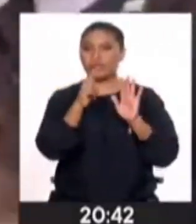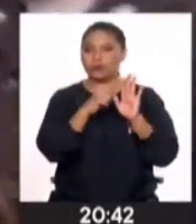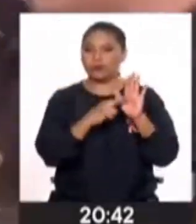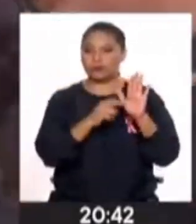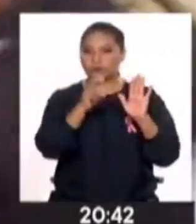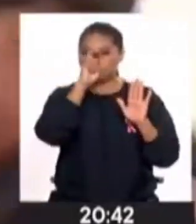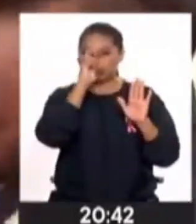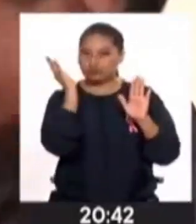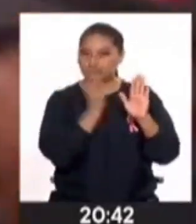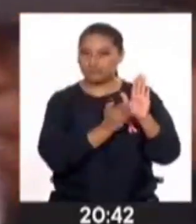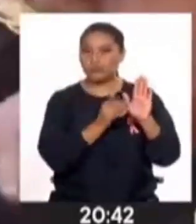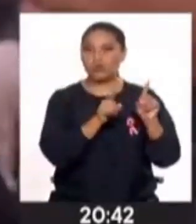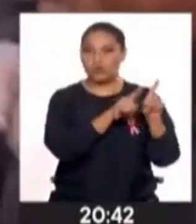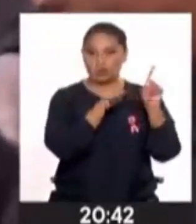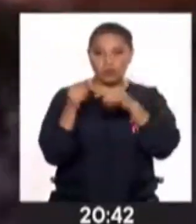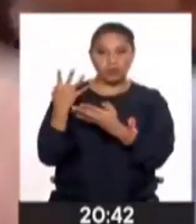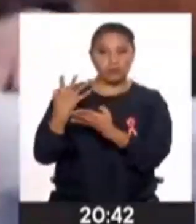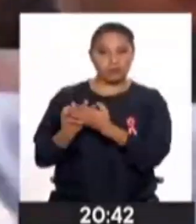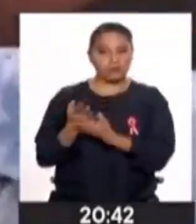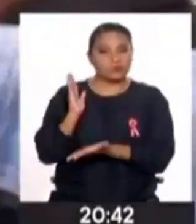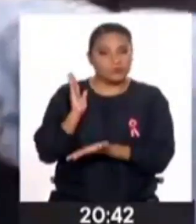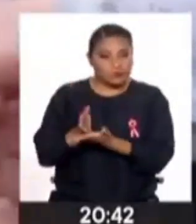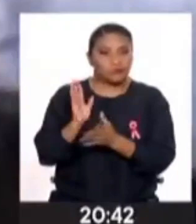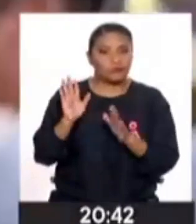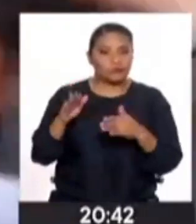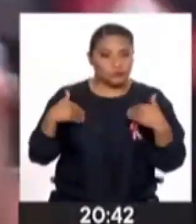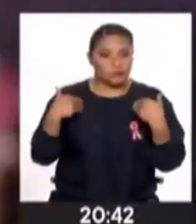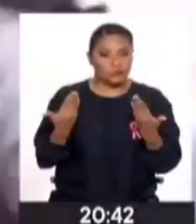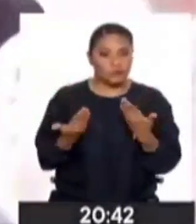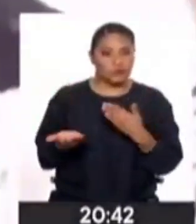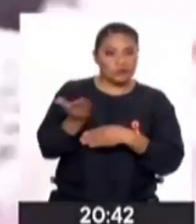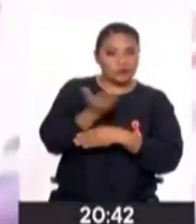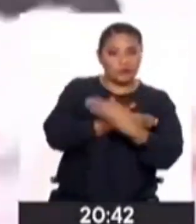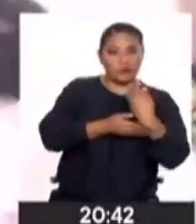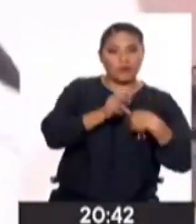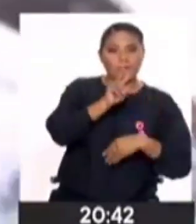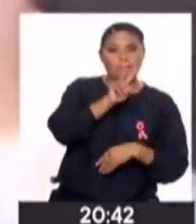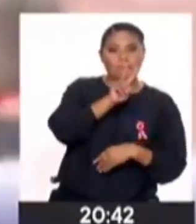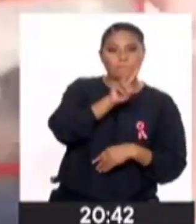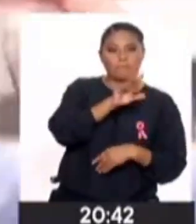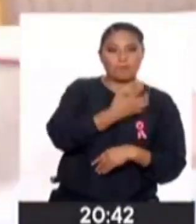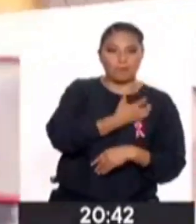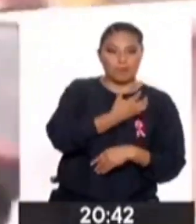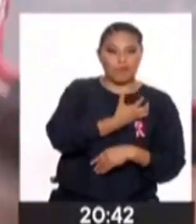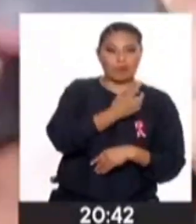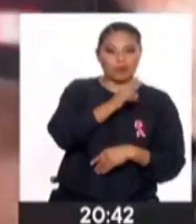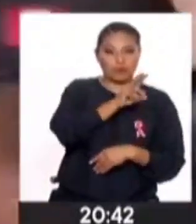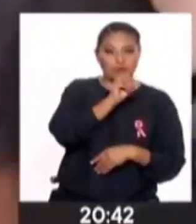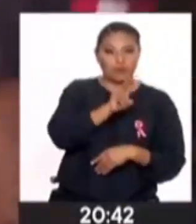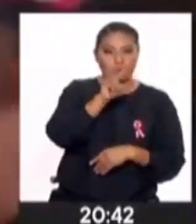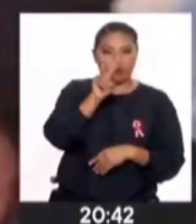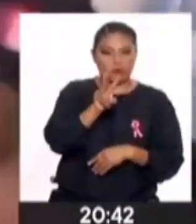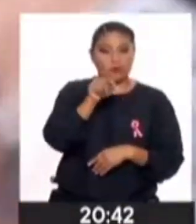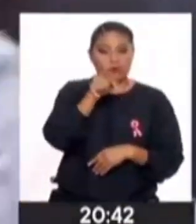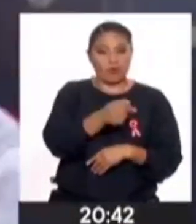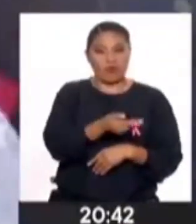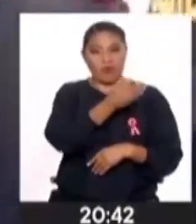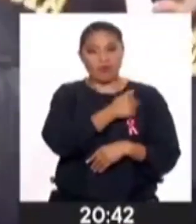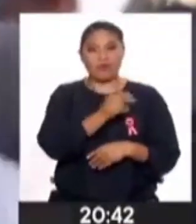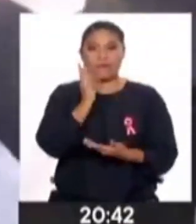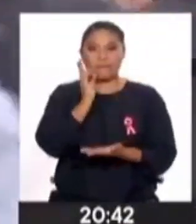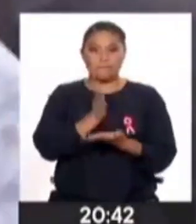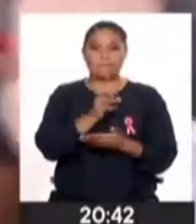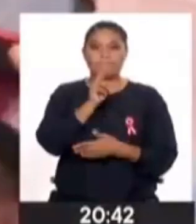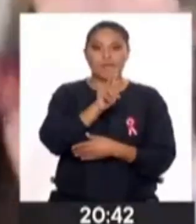no retornar nuevamente a prisión. Recordemos que en mayo del 2022, este cantante fue condenado por este caso a 21